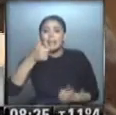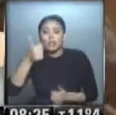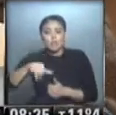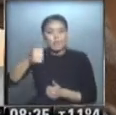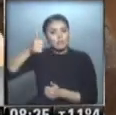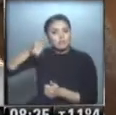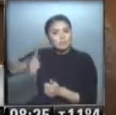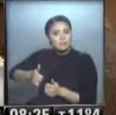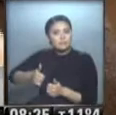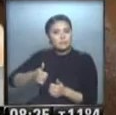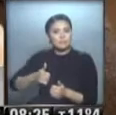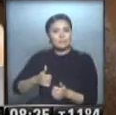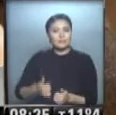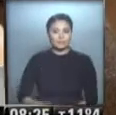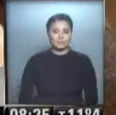candidato es puesto al costado.